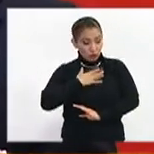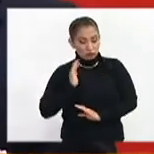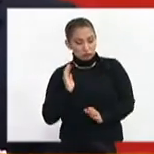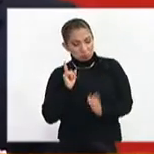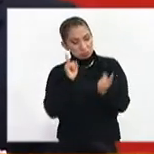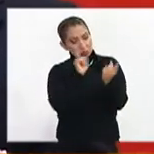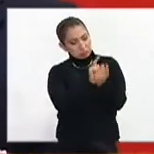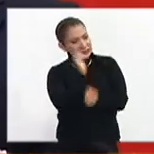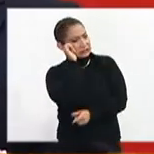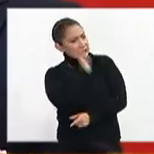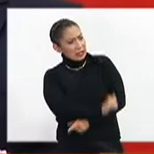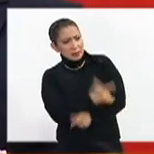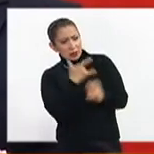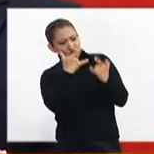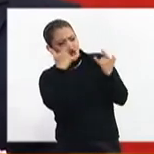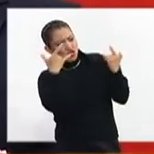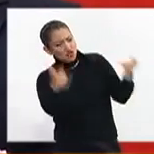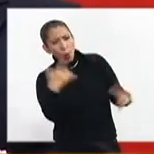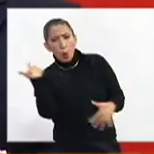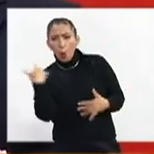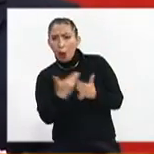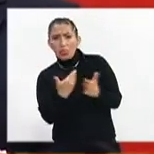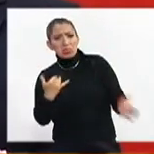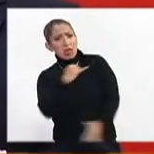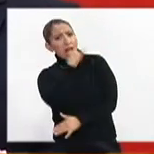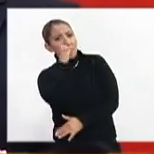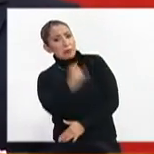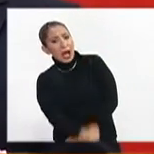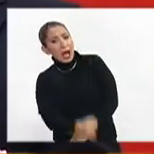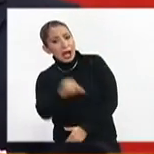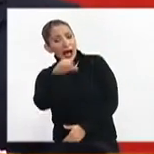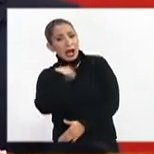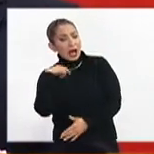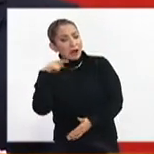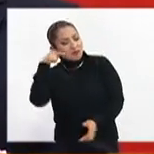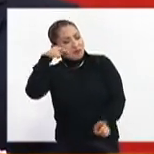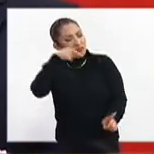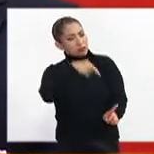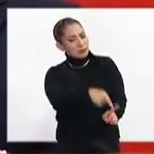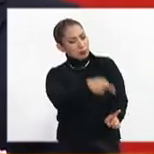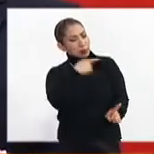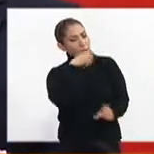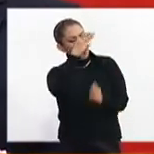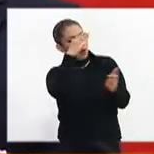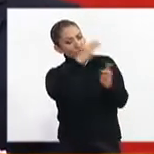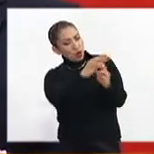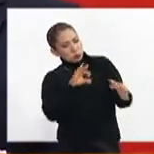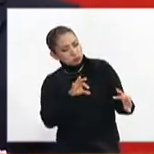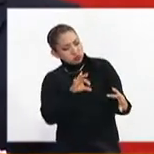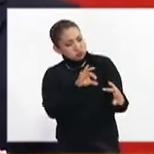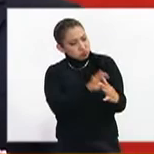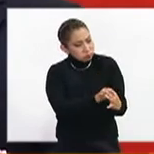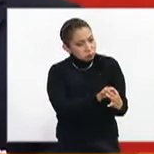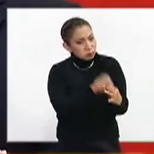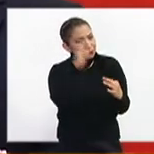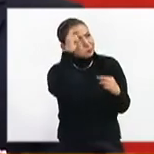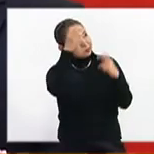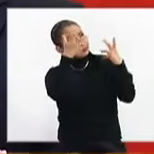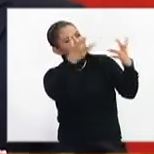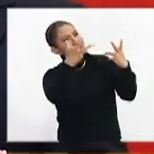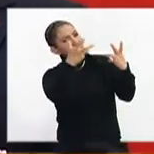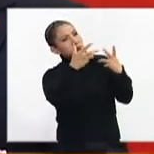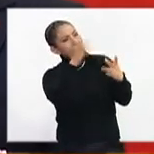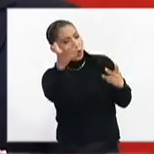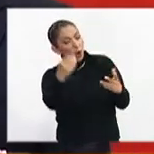acercado sin precedentes en la historia al centro de la escena global y al sueño del